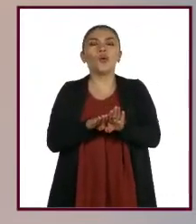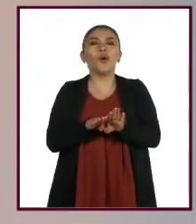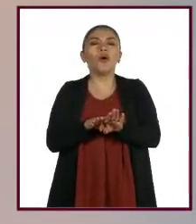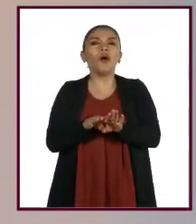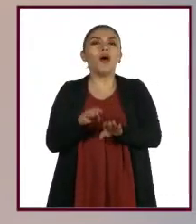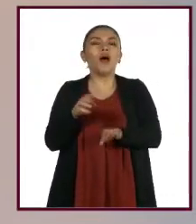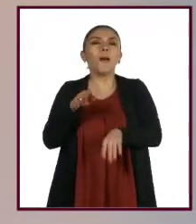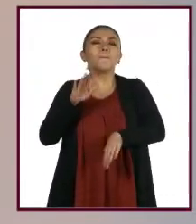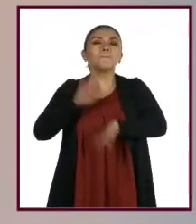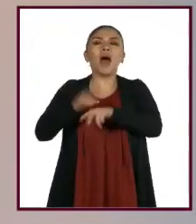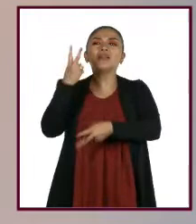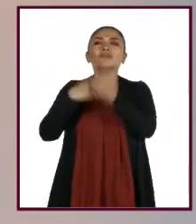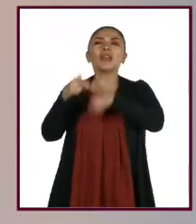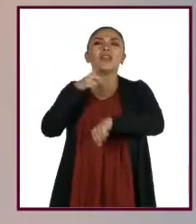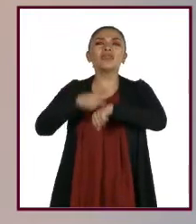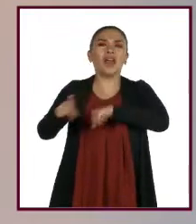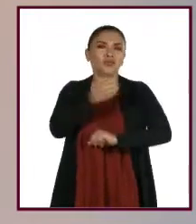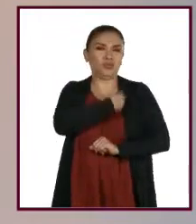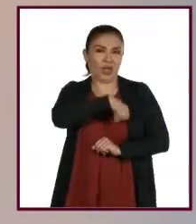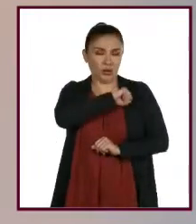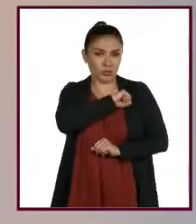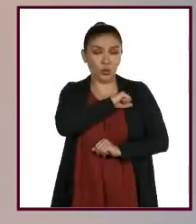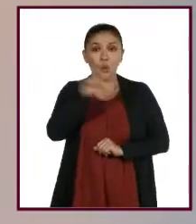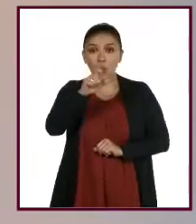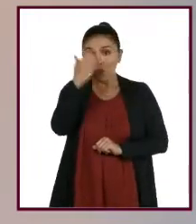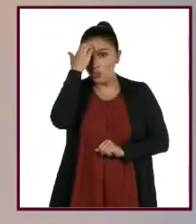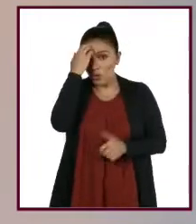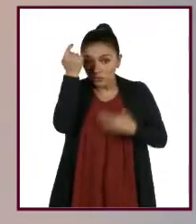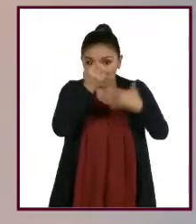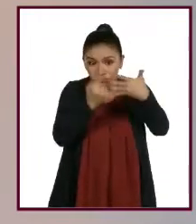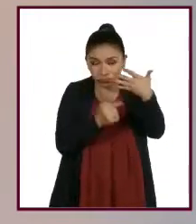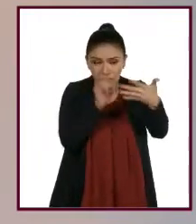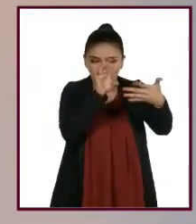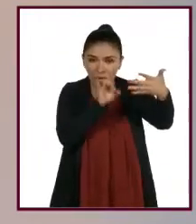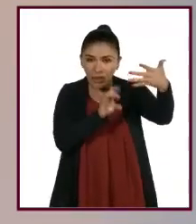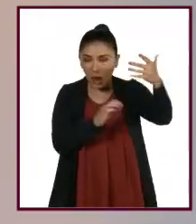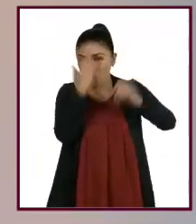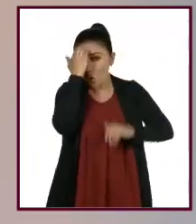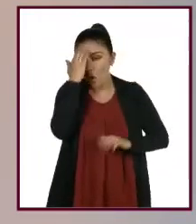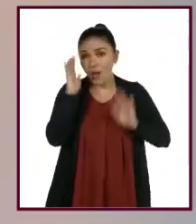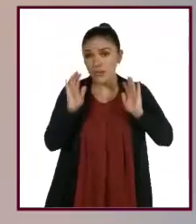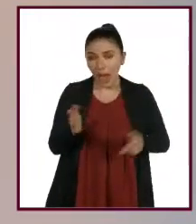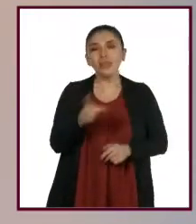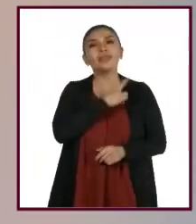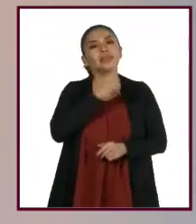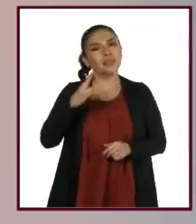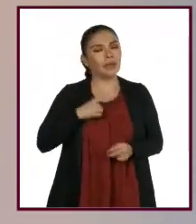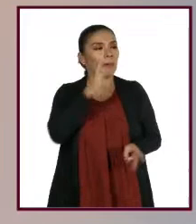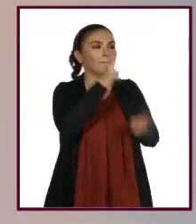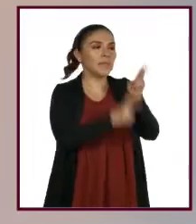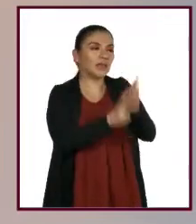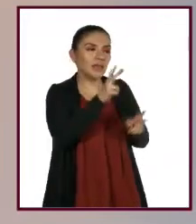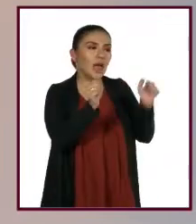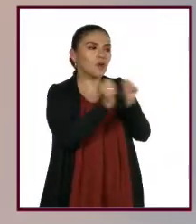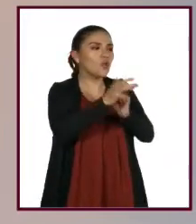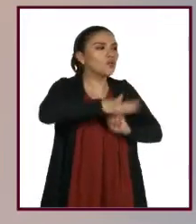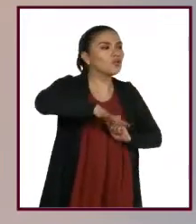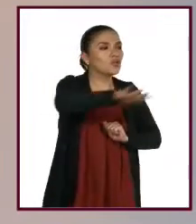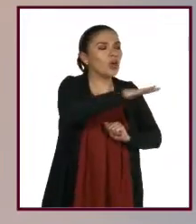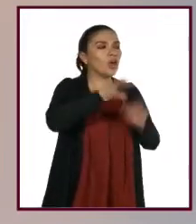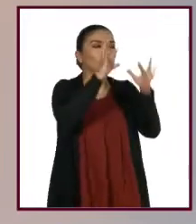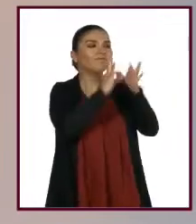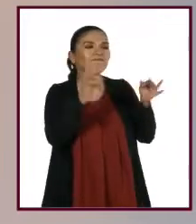provocar algún daño a la salud. Ya que uno los tiene bien identificados, es platicar sobre los